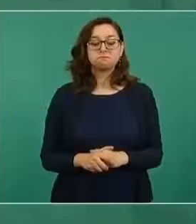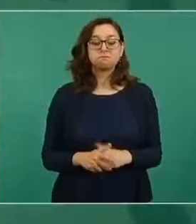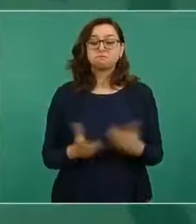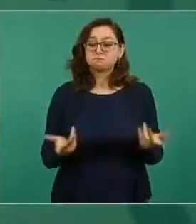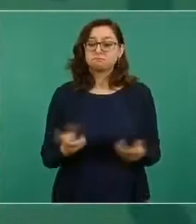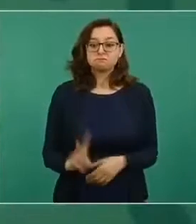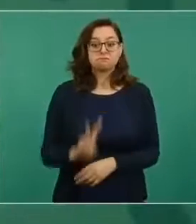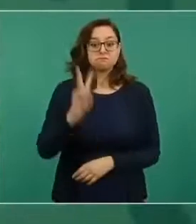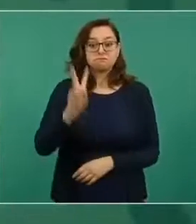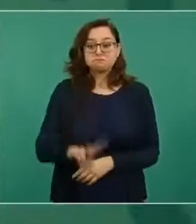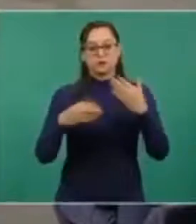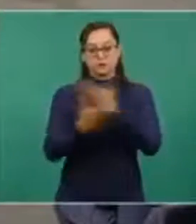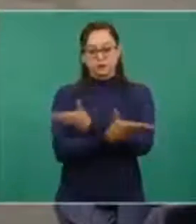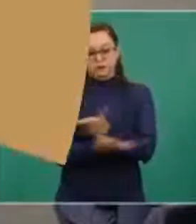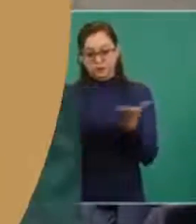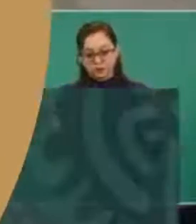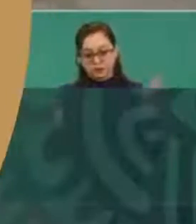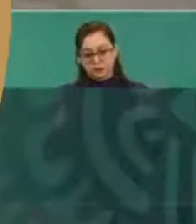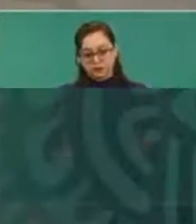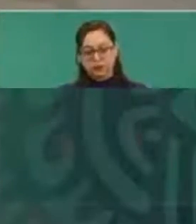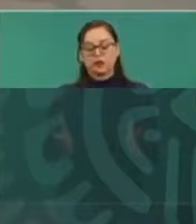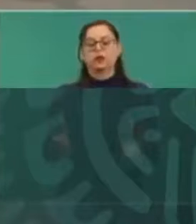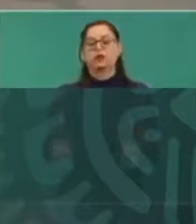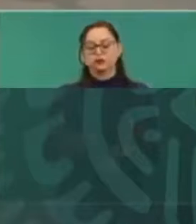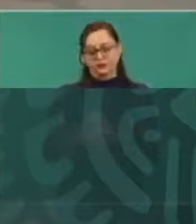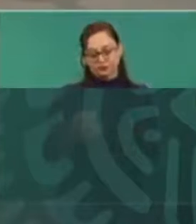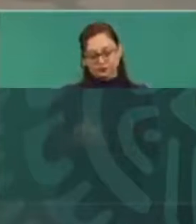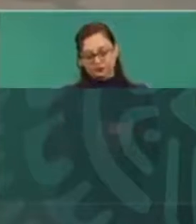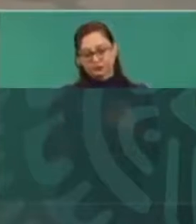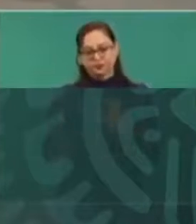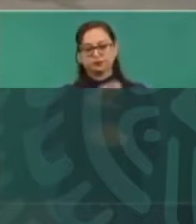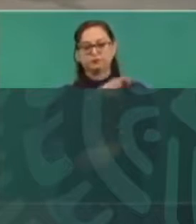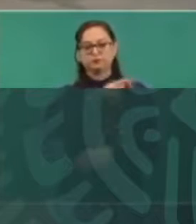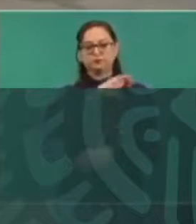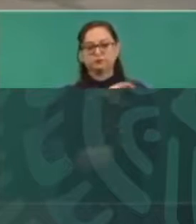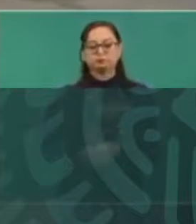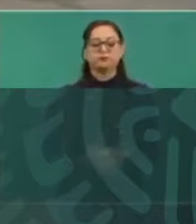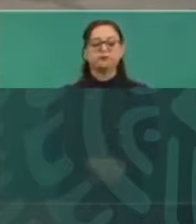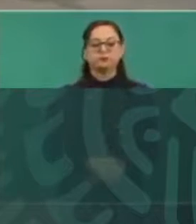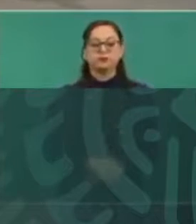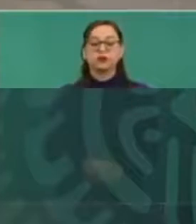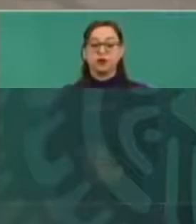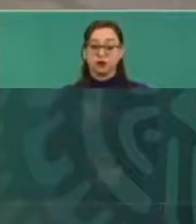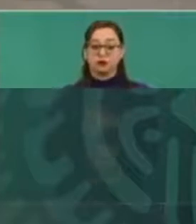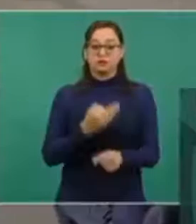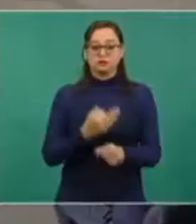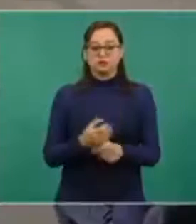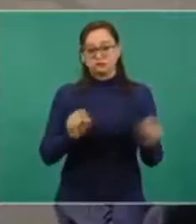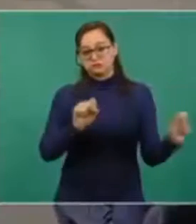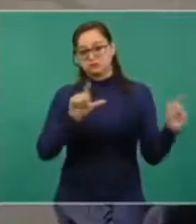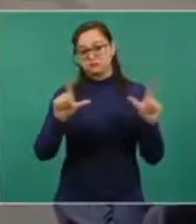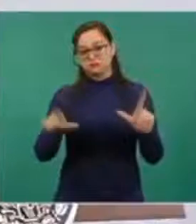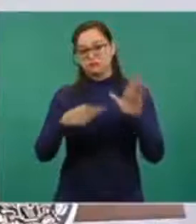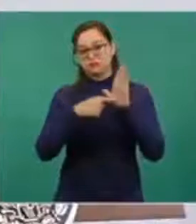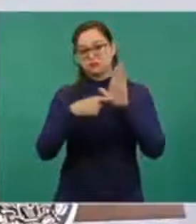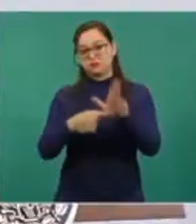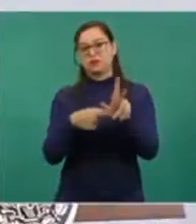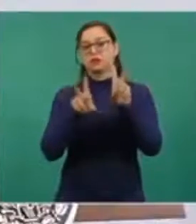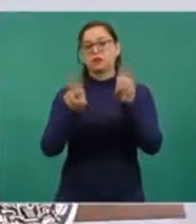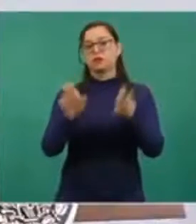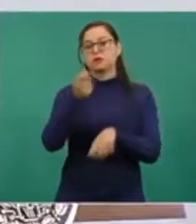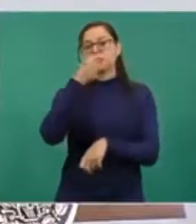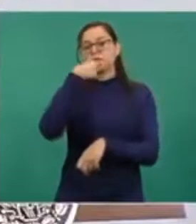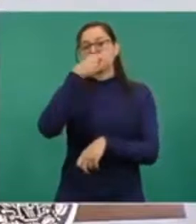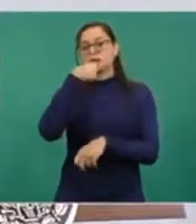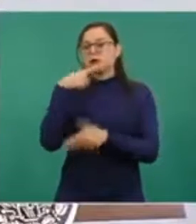reunión muy respetuosa. El secretario de Salud, Jorge Alcocer, y el subsecretario del ramo, Hugo López-Gatell, presentaron el